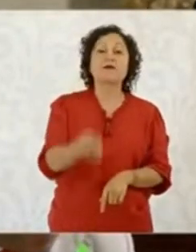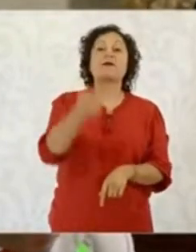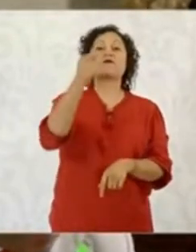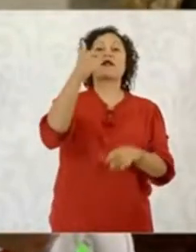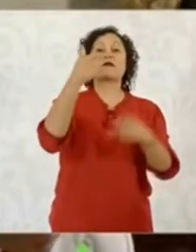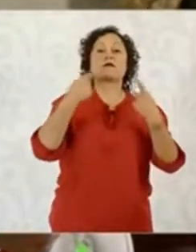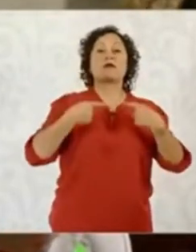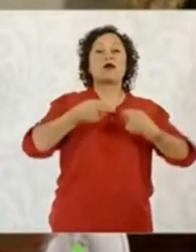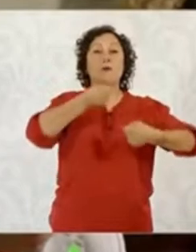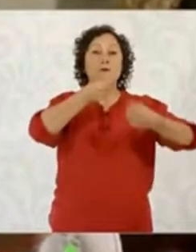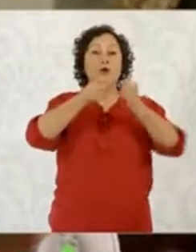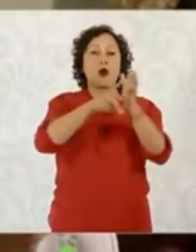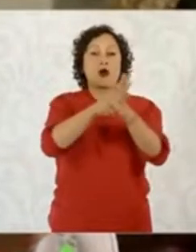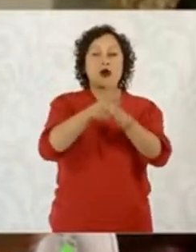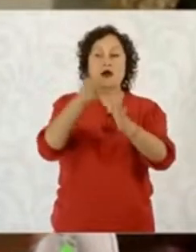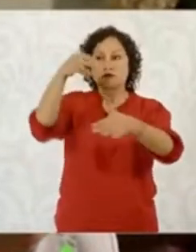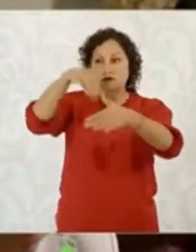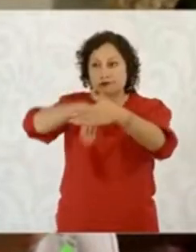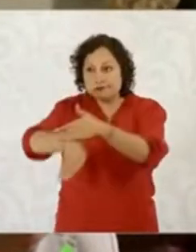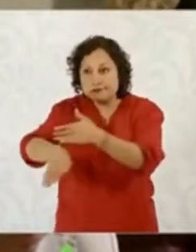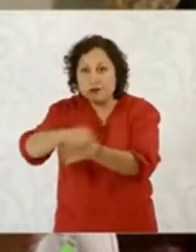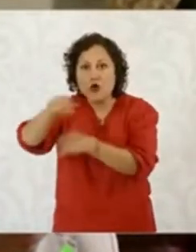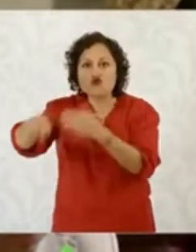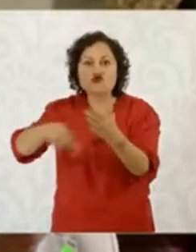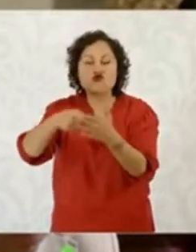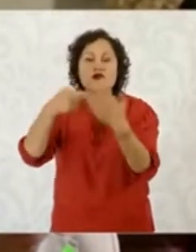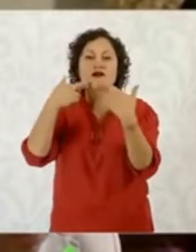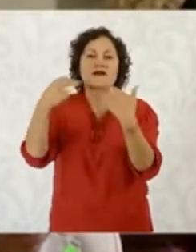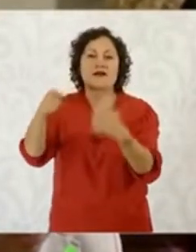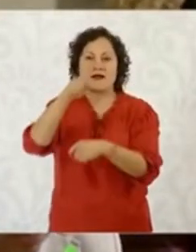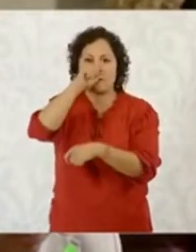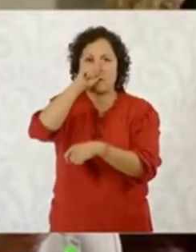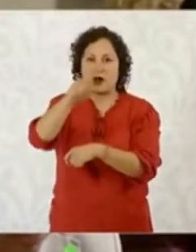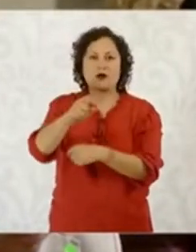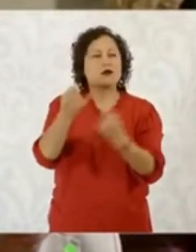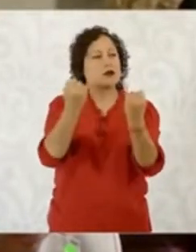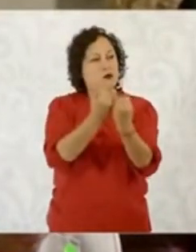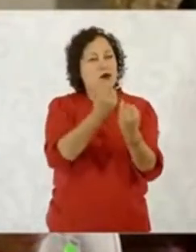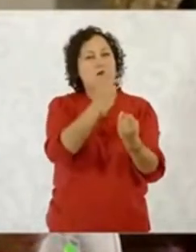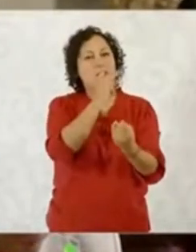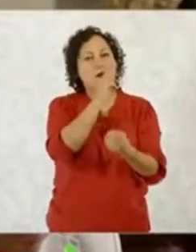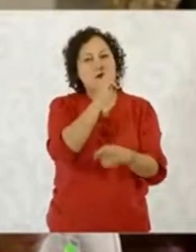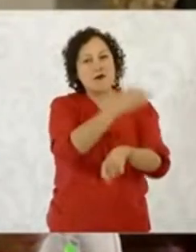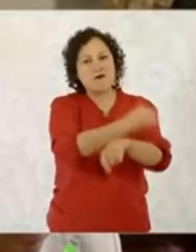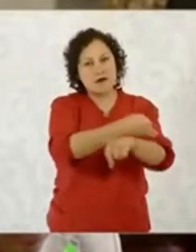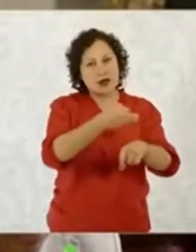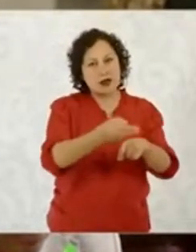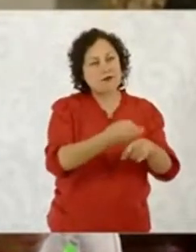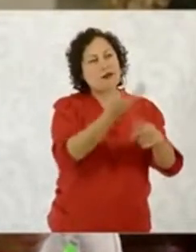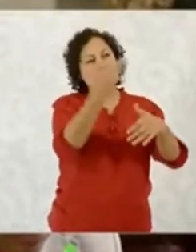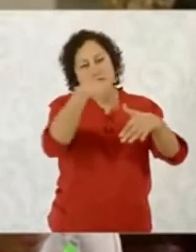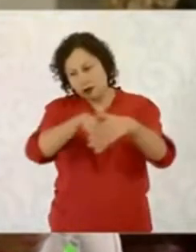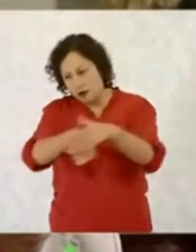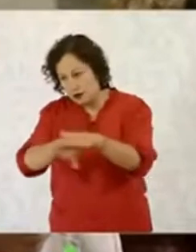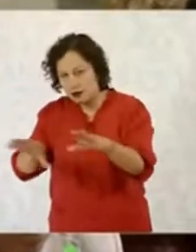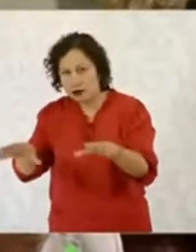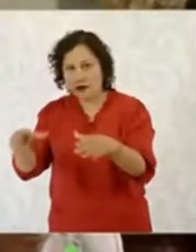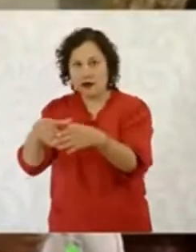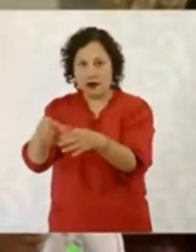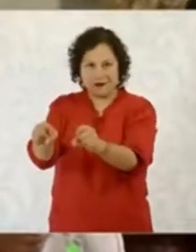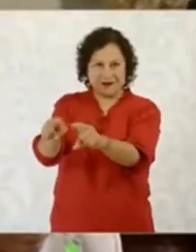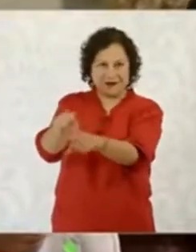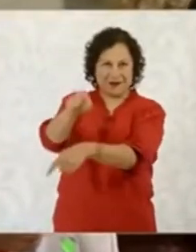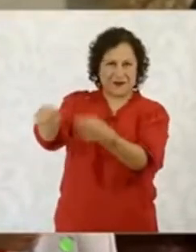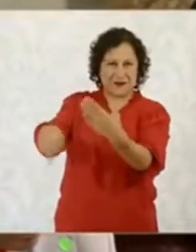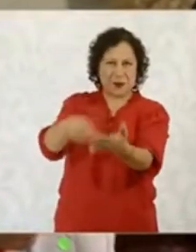también a los padres, madres y familiares de personas desaparecidas ingresar a ese